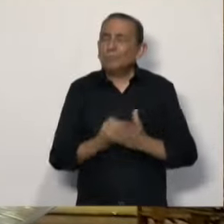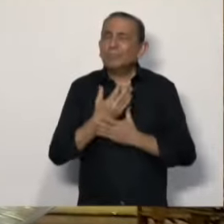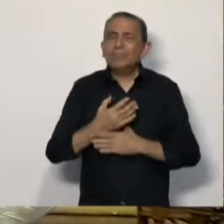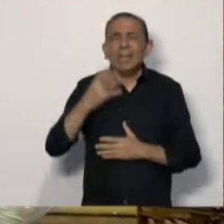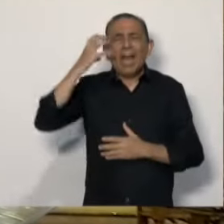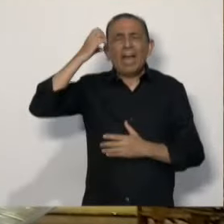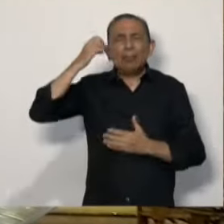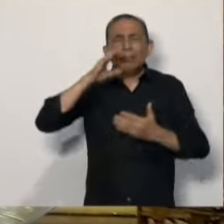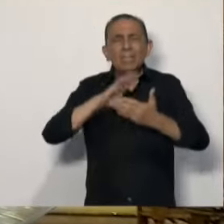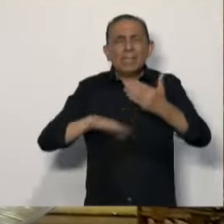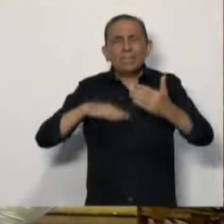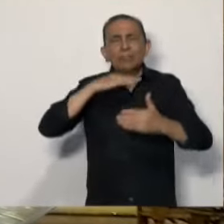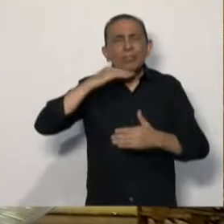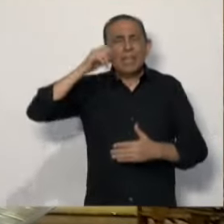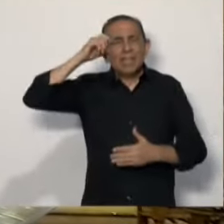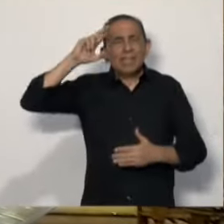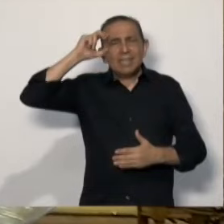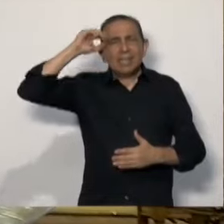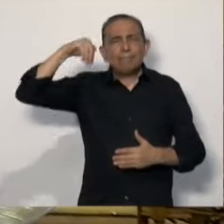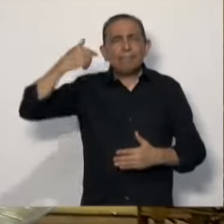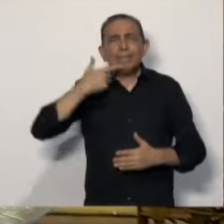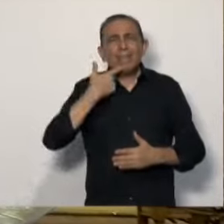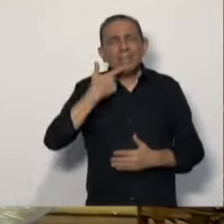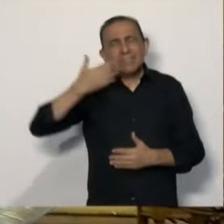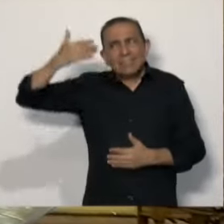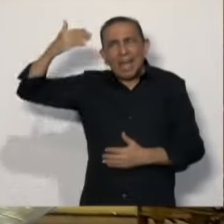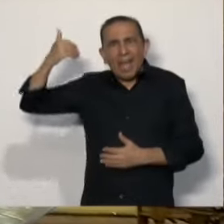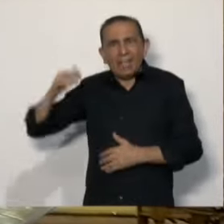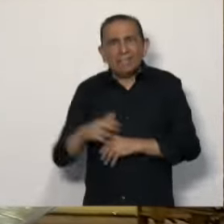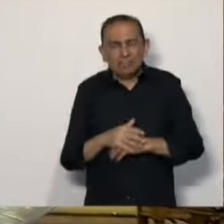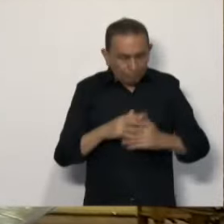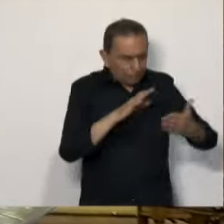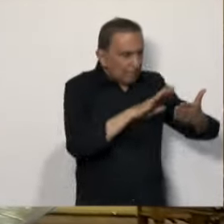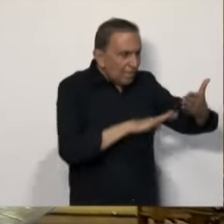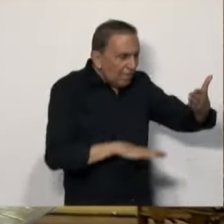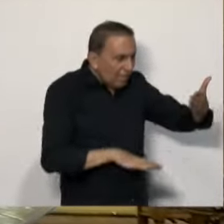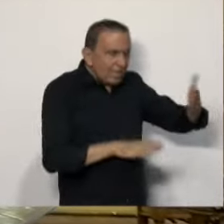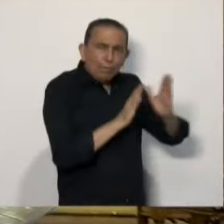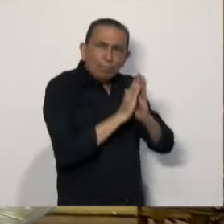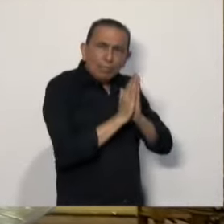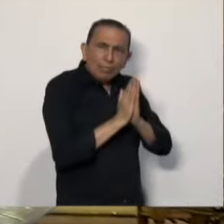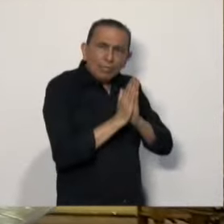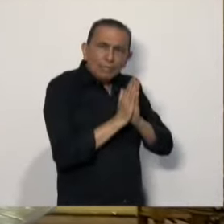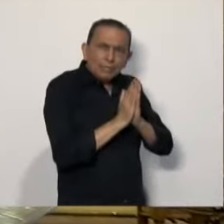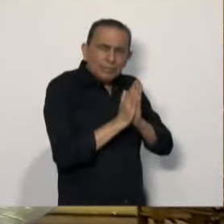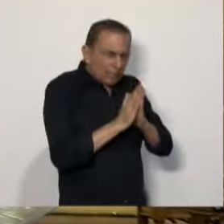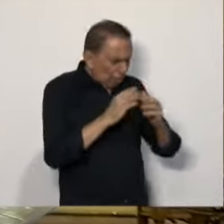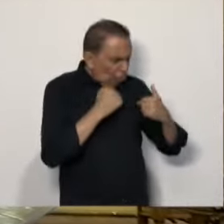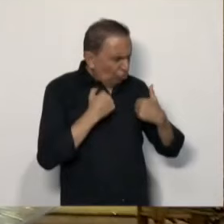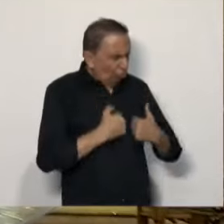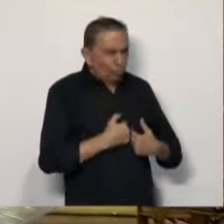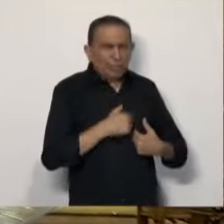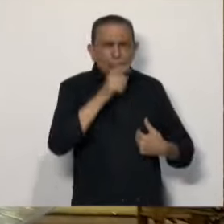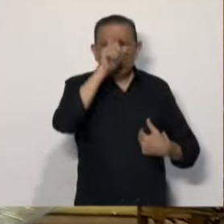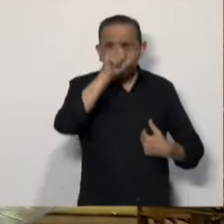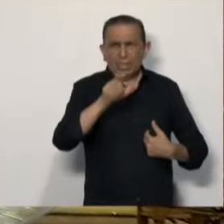lectura de Jeremías de hace unos cuantos días, donde leíamos en la misa: «Nada más tortuoso que el corazón del hombre,